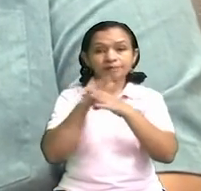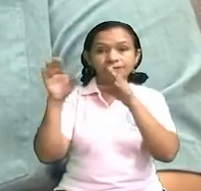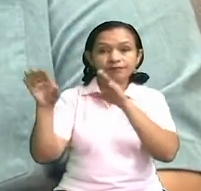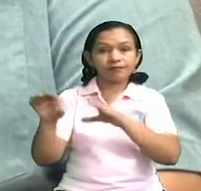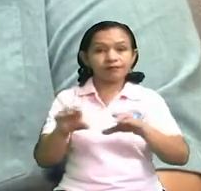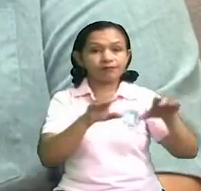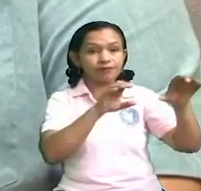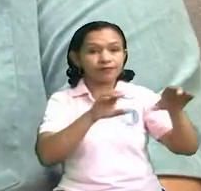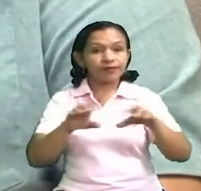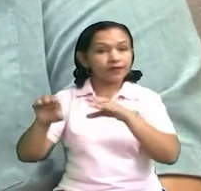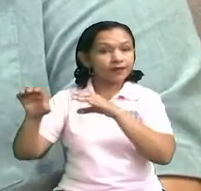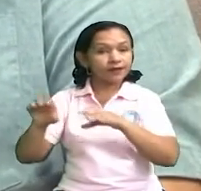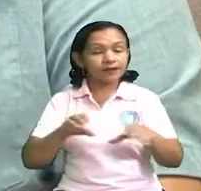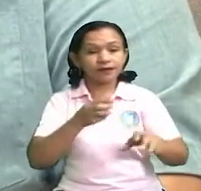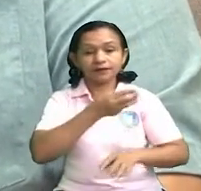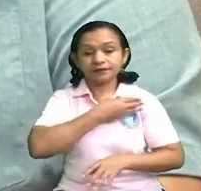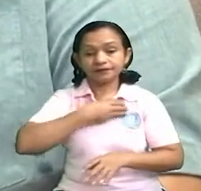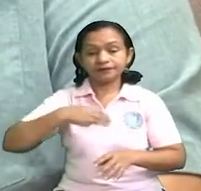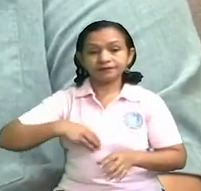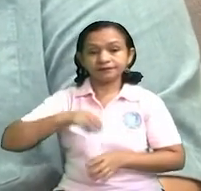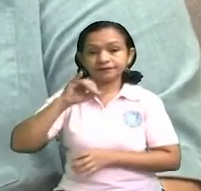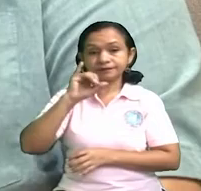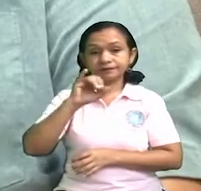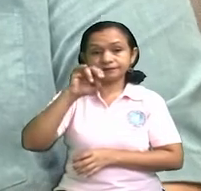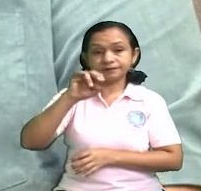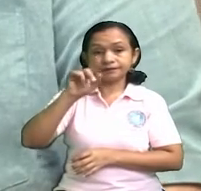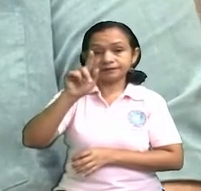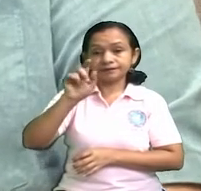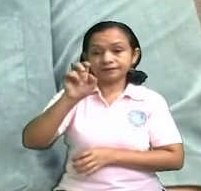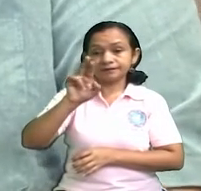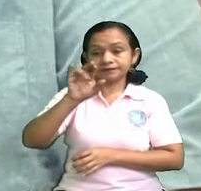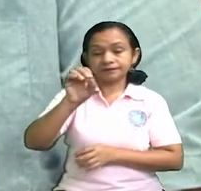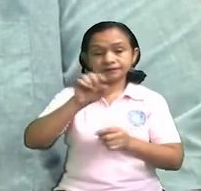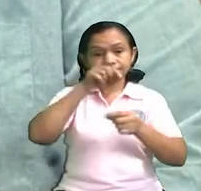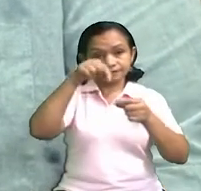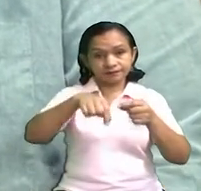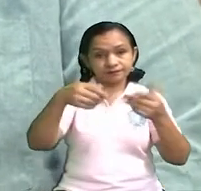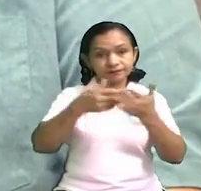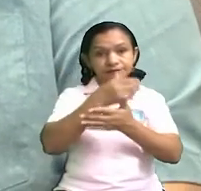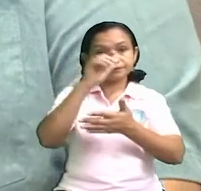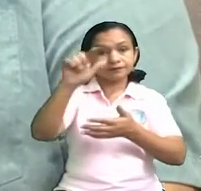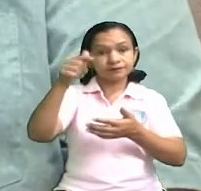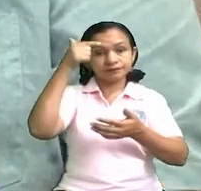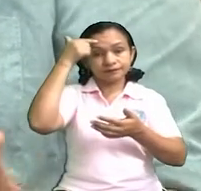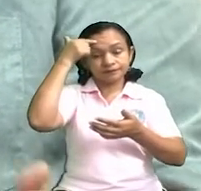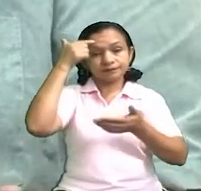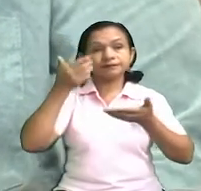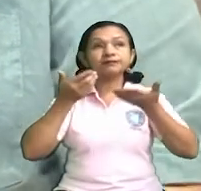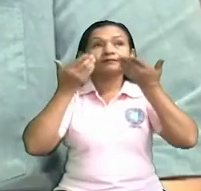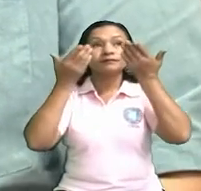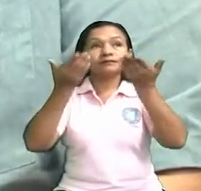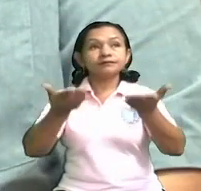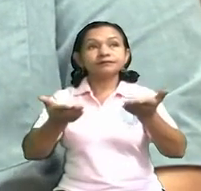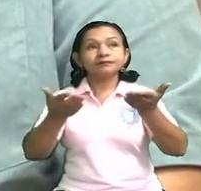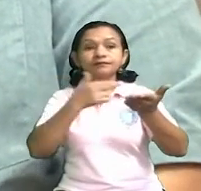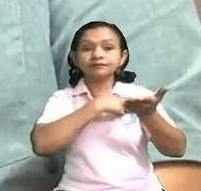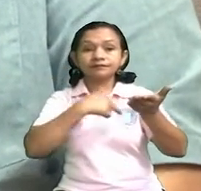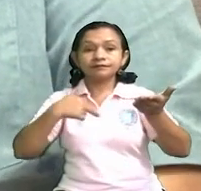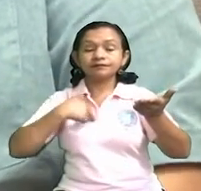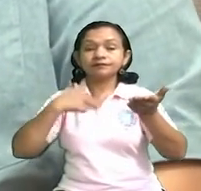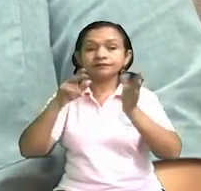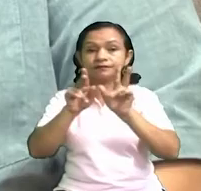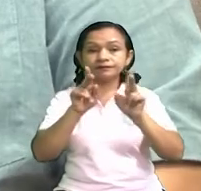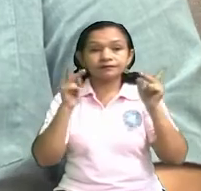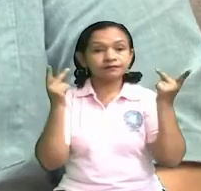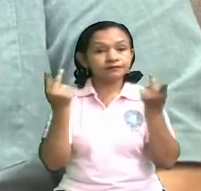que desde el Ministerio del Interior y Gobernación se estaban presentando o dando a nuestro